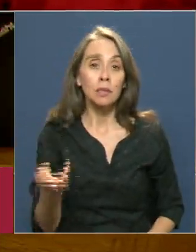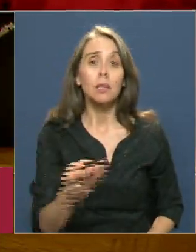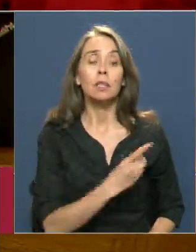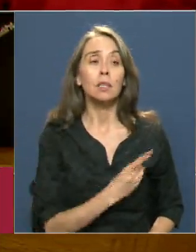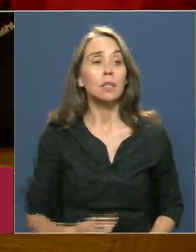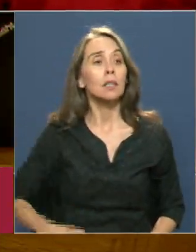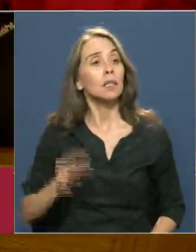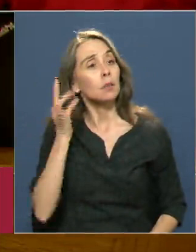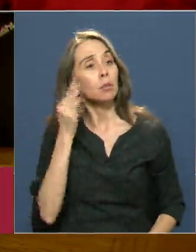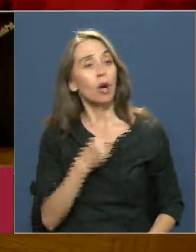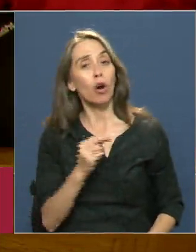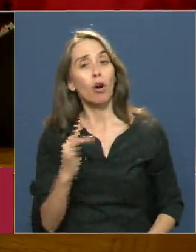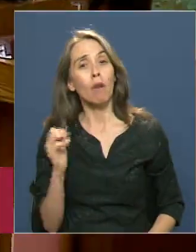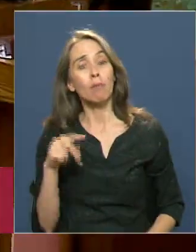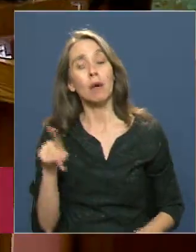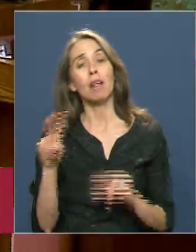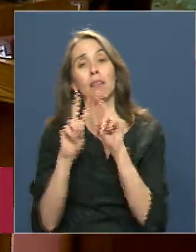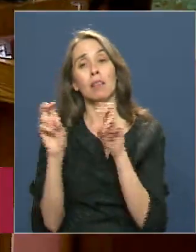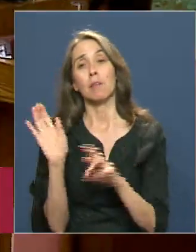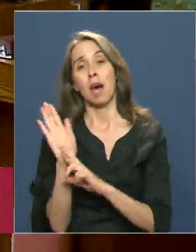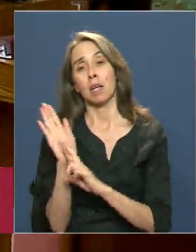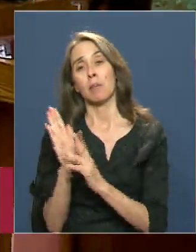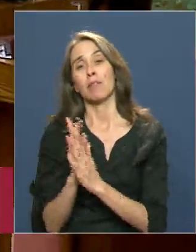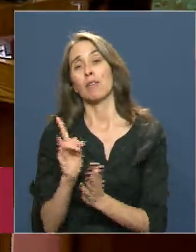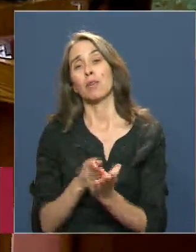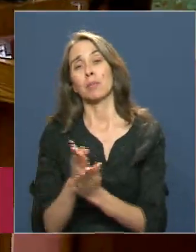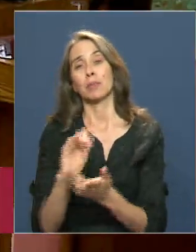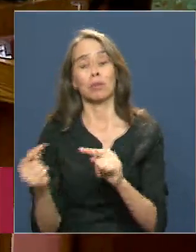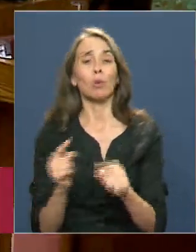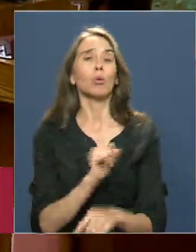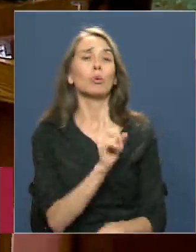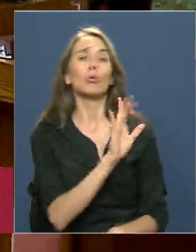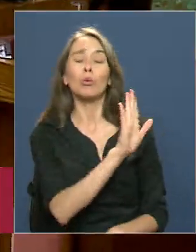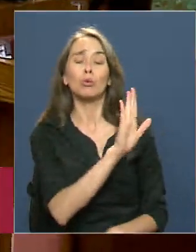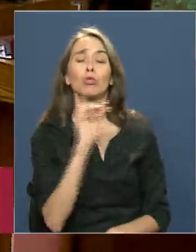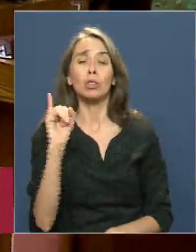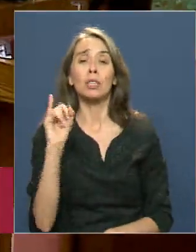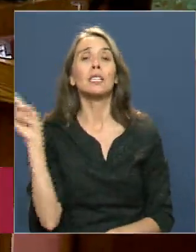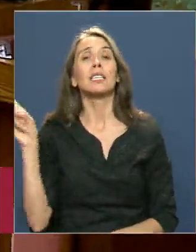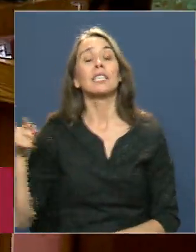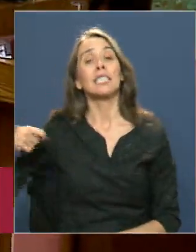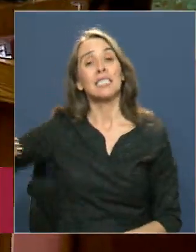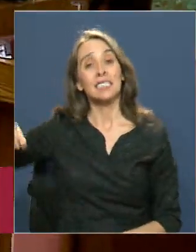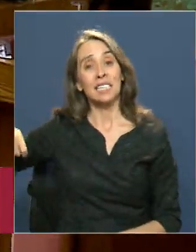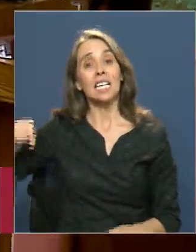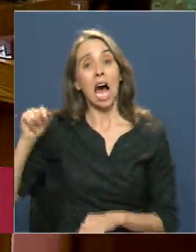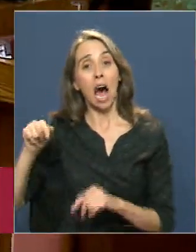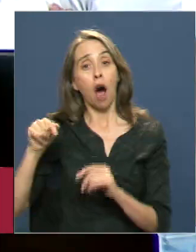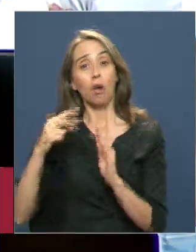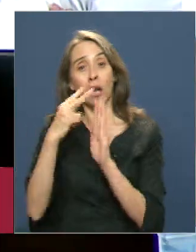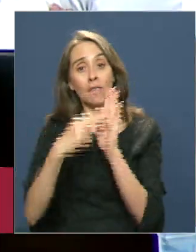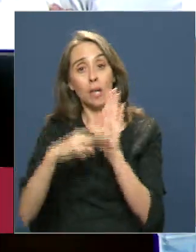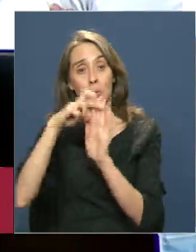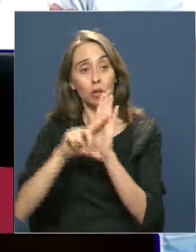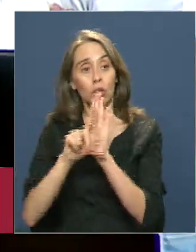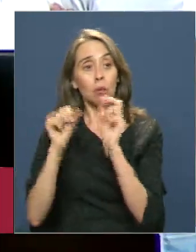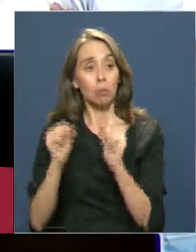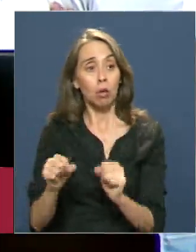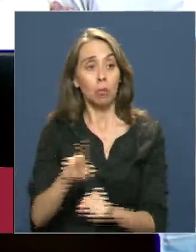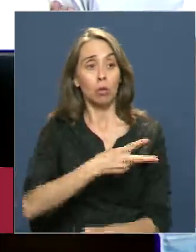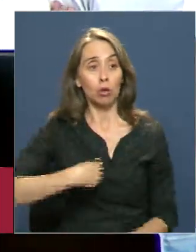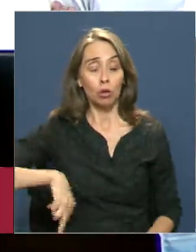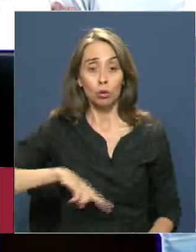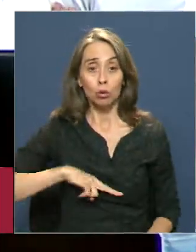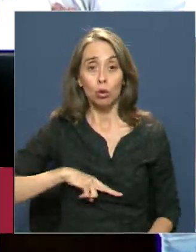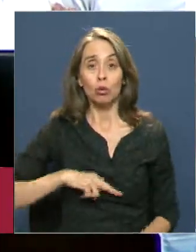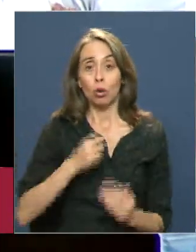Diputada Hoffman, por favor, que sea punto de reglamento, sí, para no iniciar un debate, por favor. No. Si el Senado lo ve ahora, ¿hay posibilidades de que nosotros también